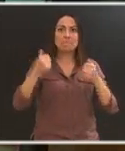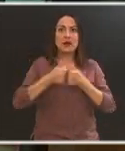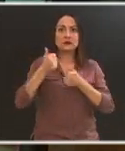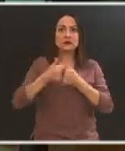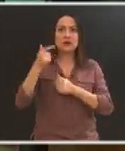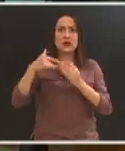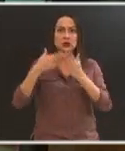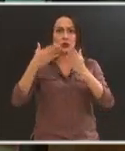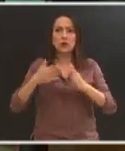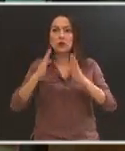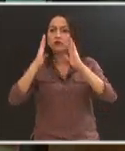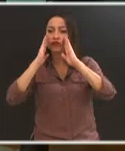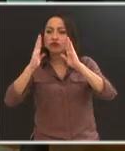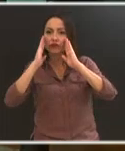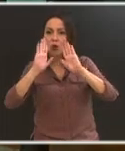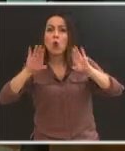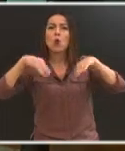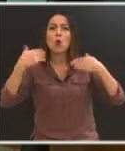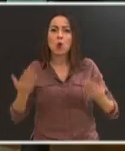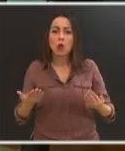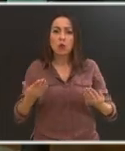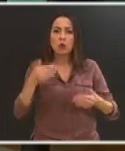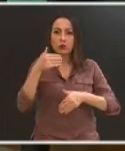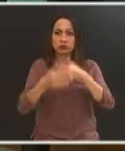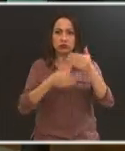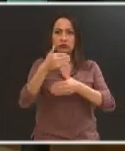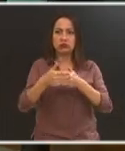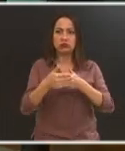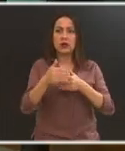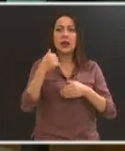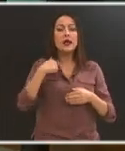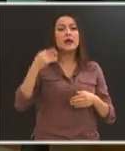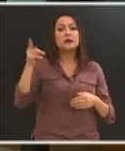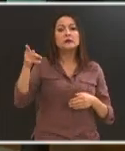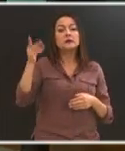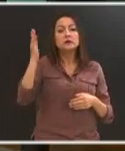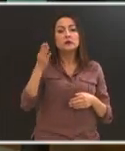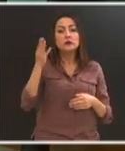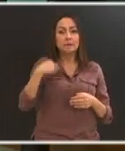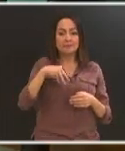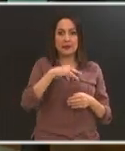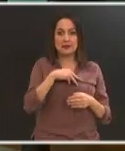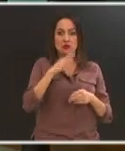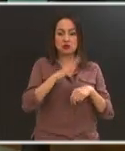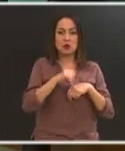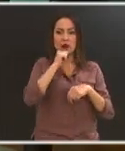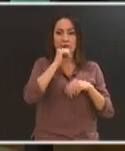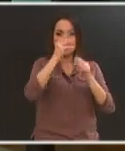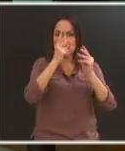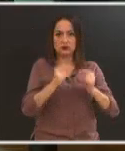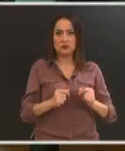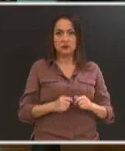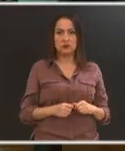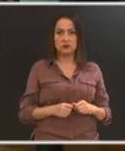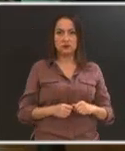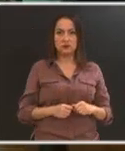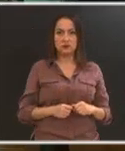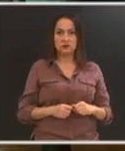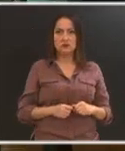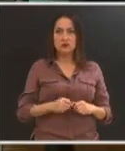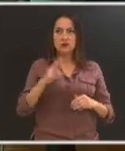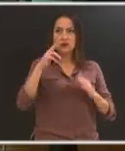a prestar atención a cómo se desarrolla la exposición de la ministra de Educación sobre el presupuesto para